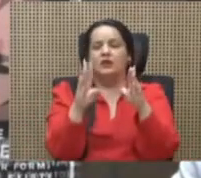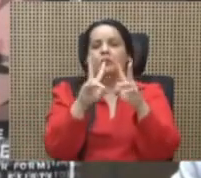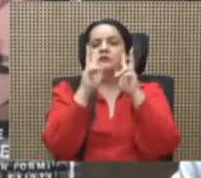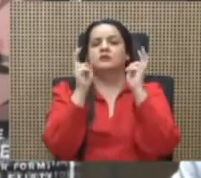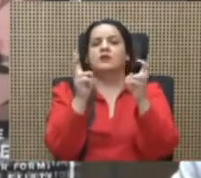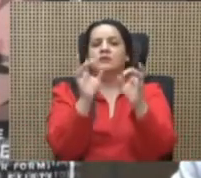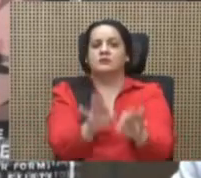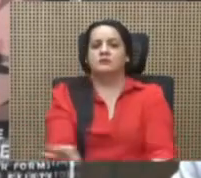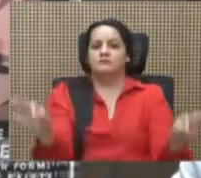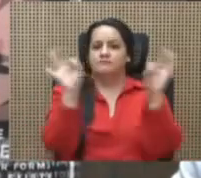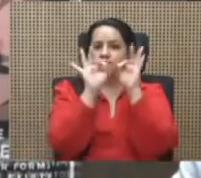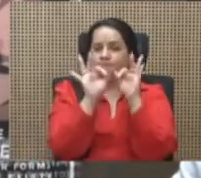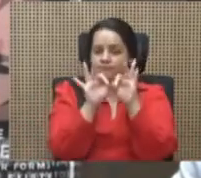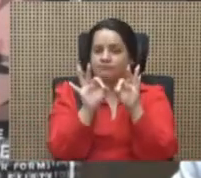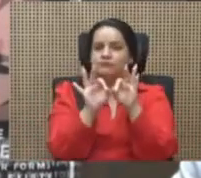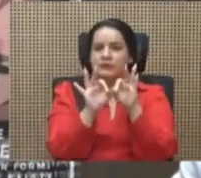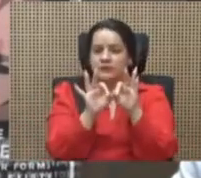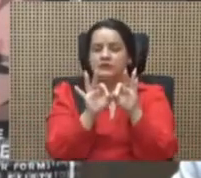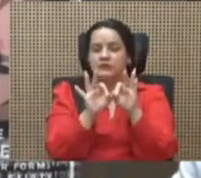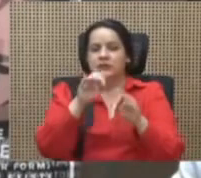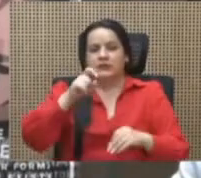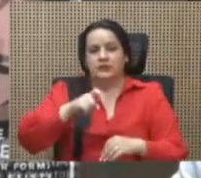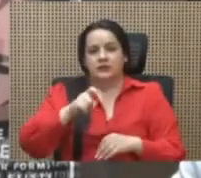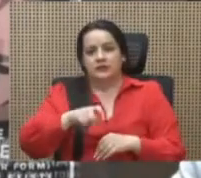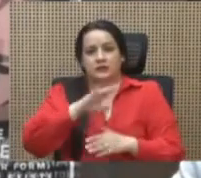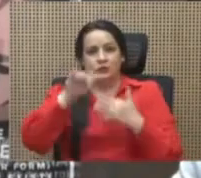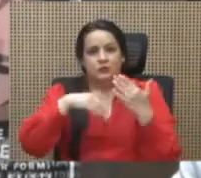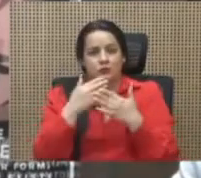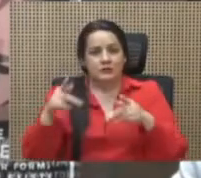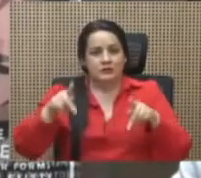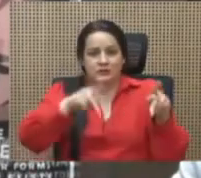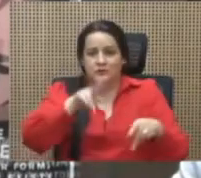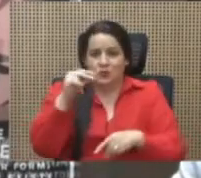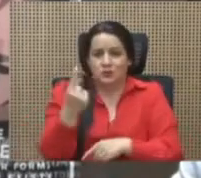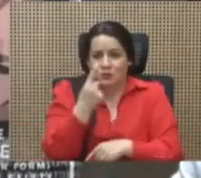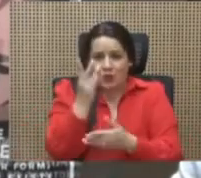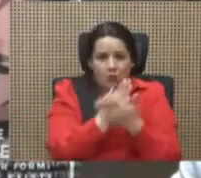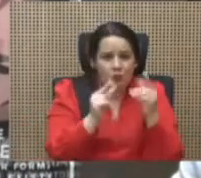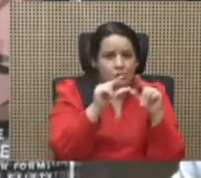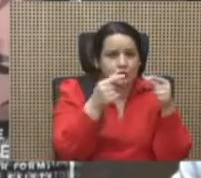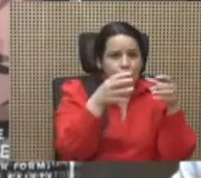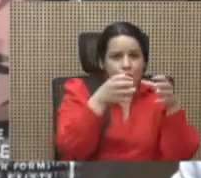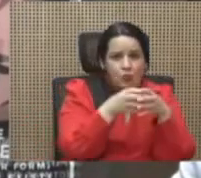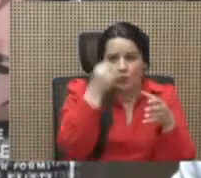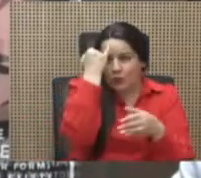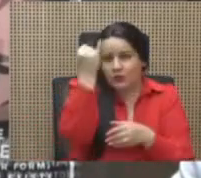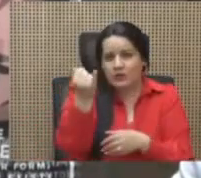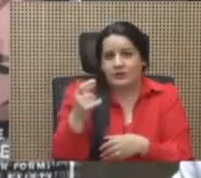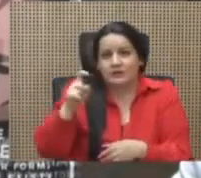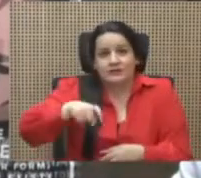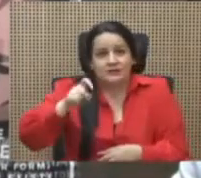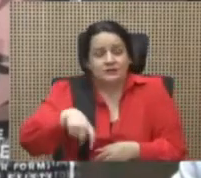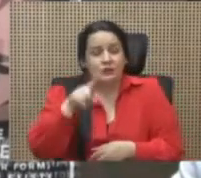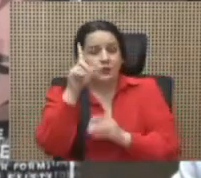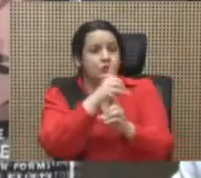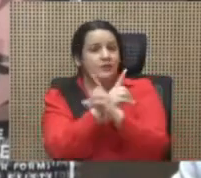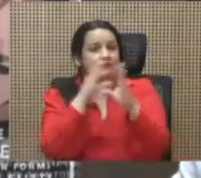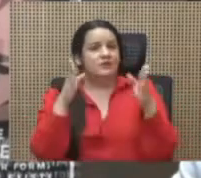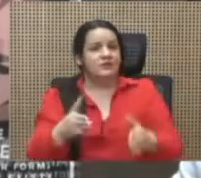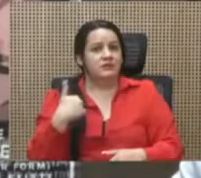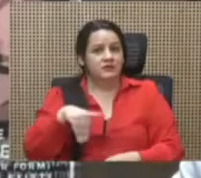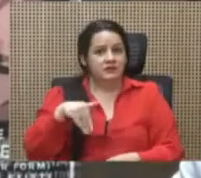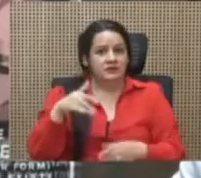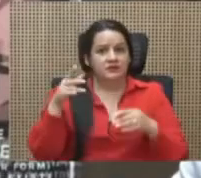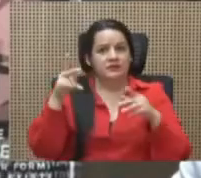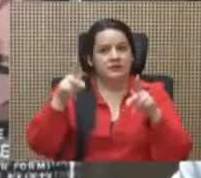a todos los habitantes y no solamente a algunos grupos ideológicos se necesita un defensor de